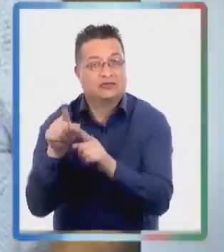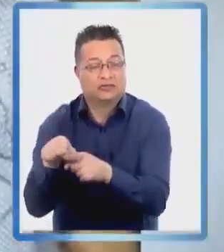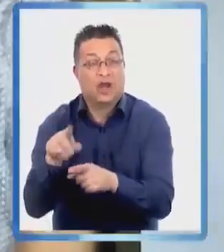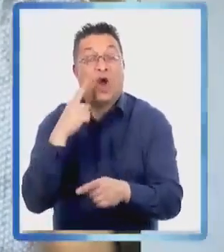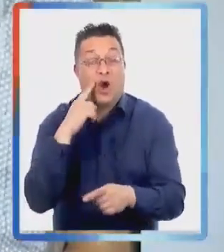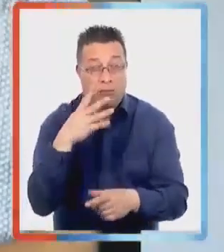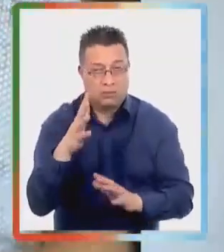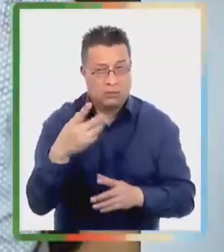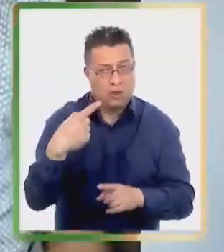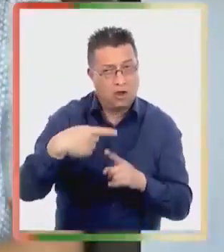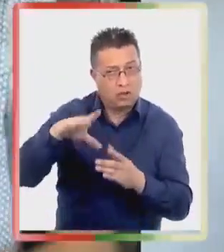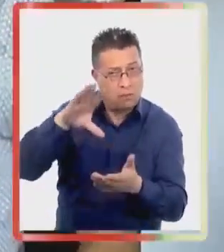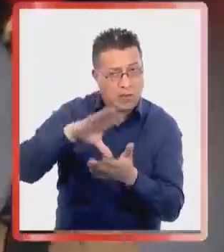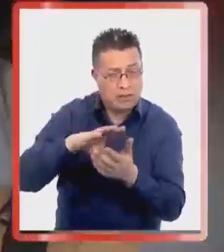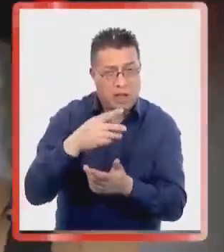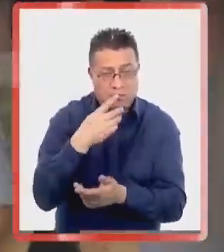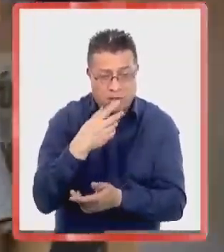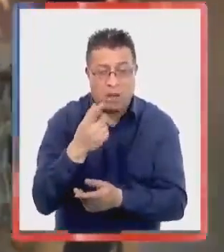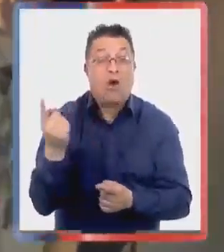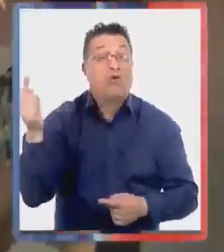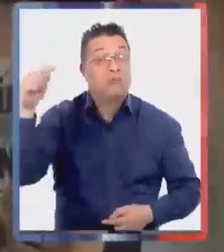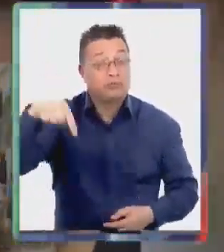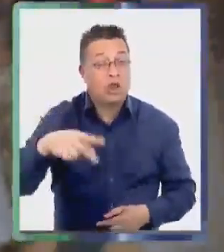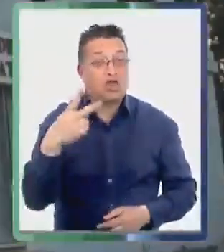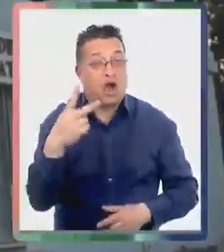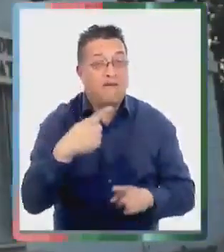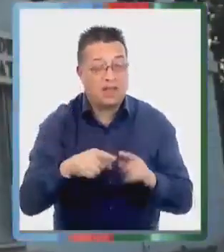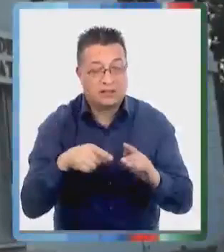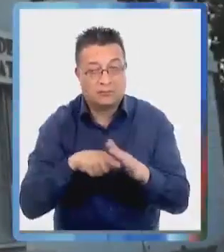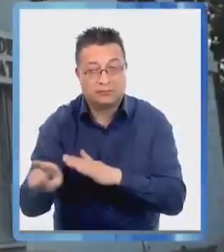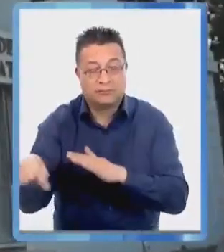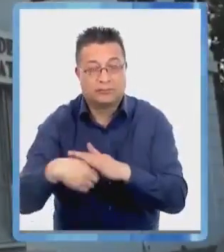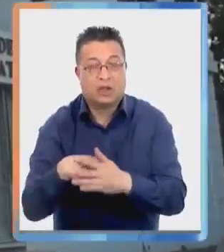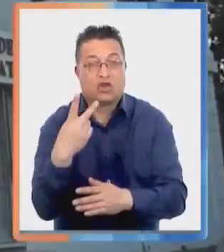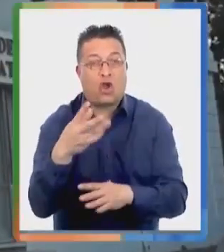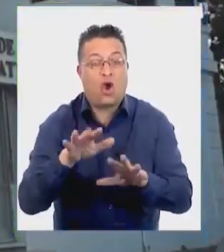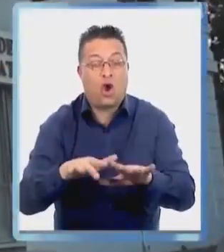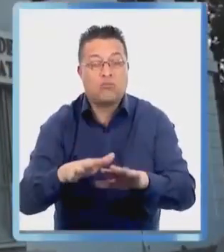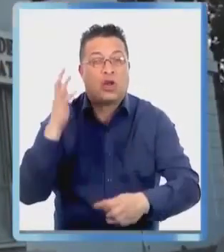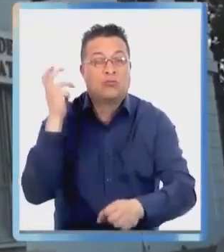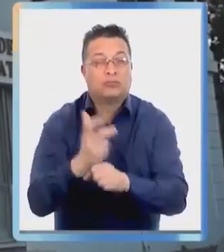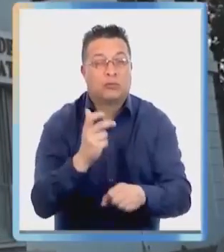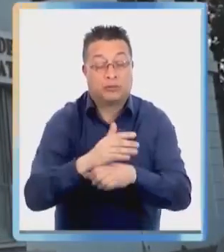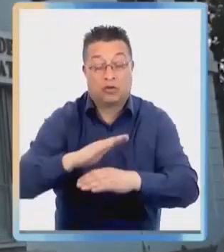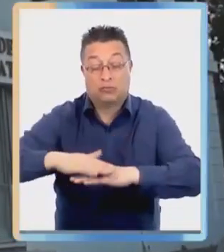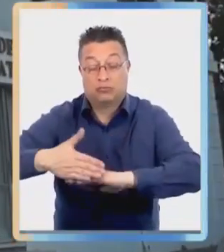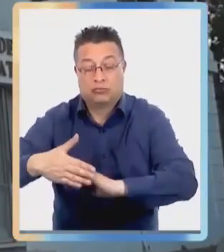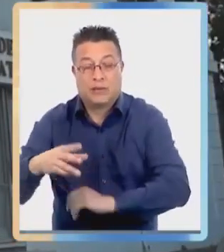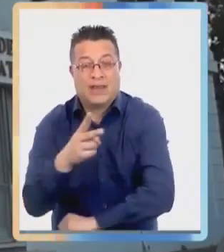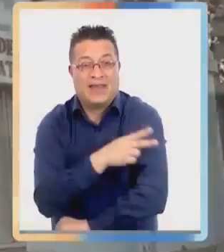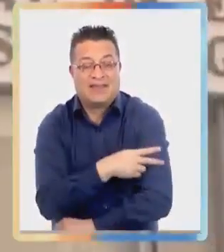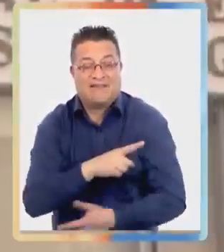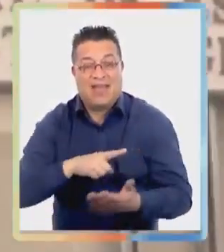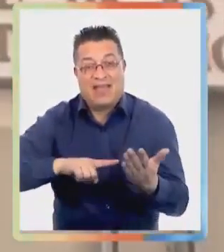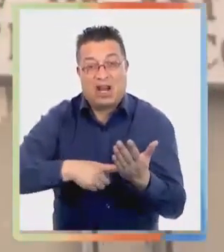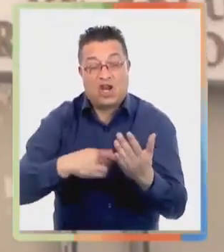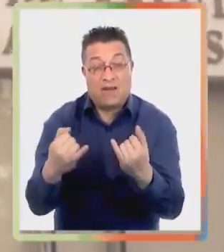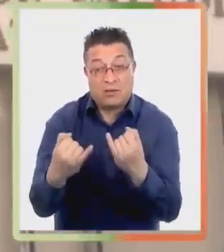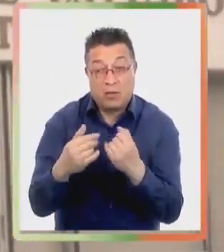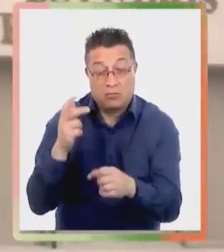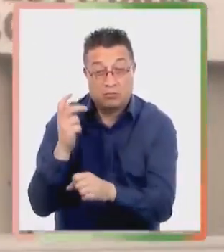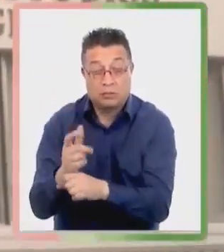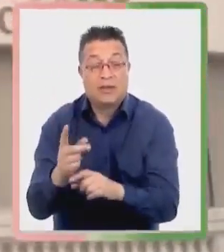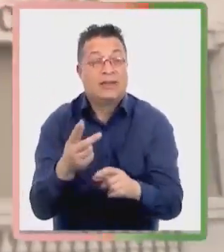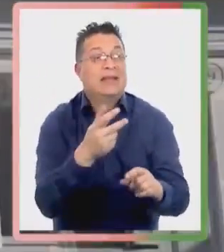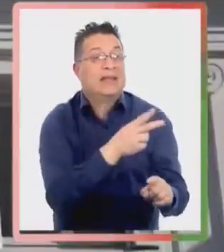Daniel Andrade. Un hombre de aparente acento extranjero entró y salió dos veces y robó dos computadores, el notebook del